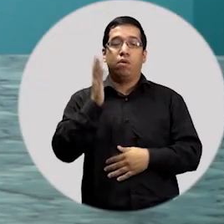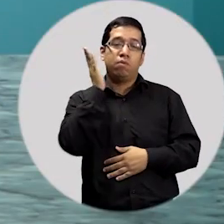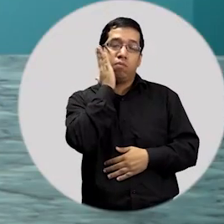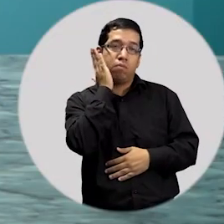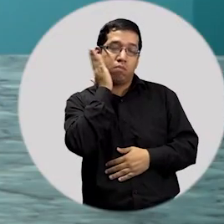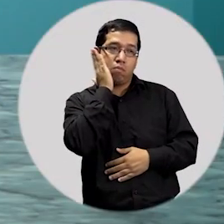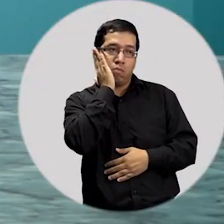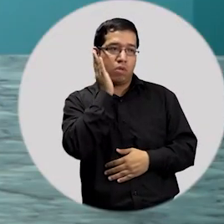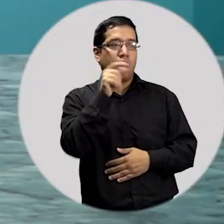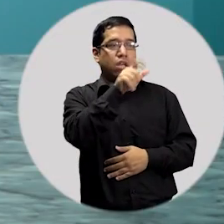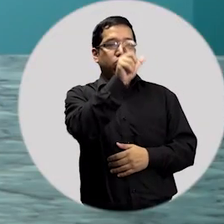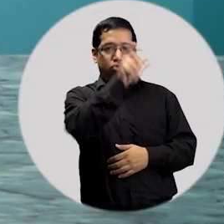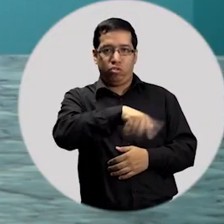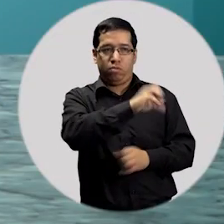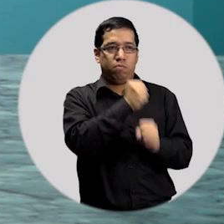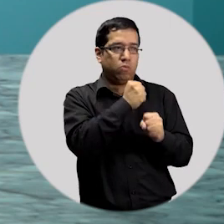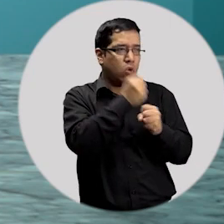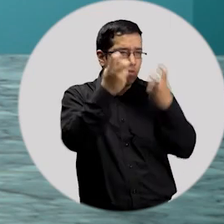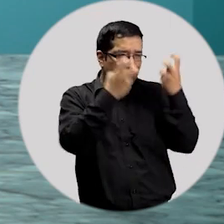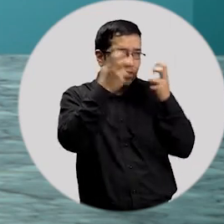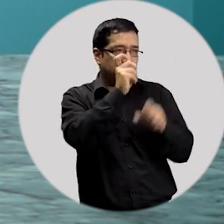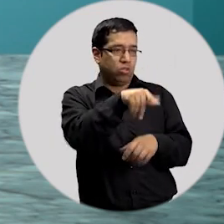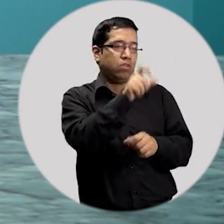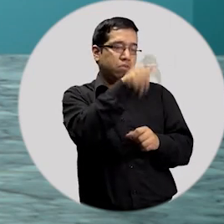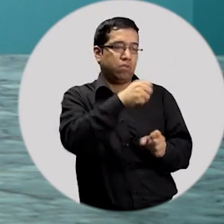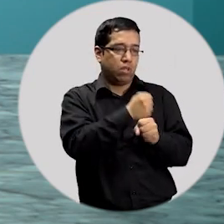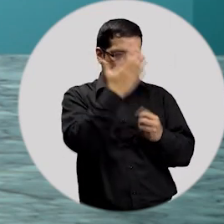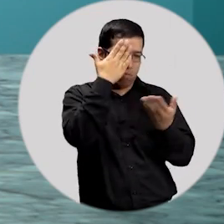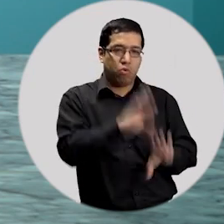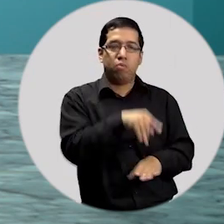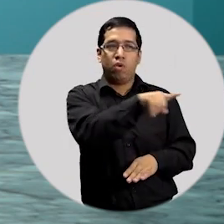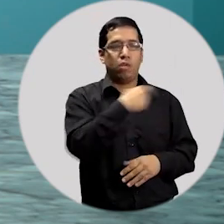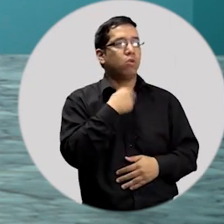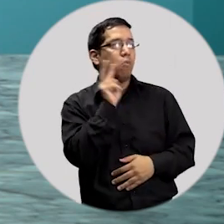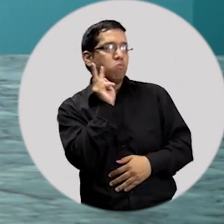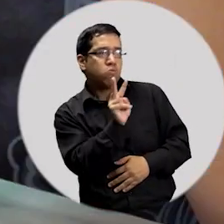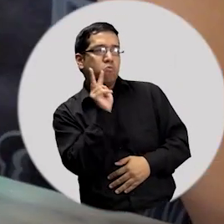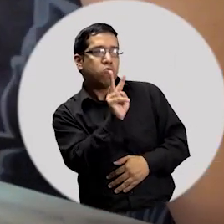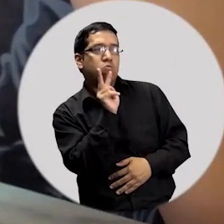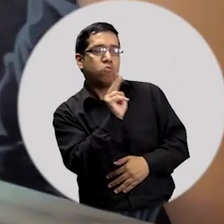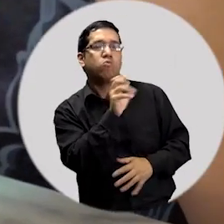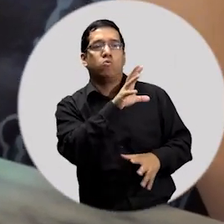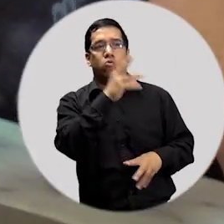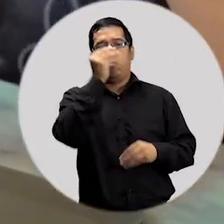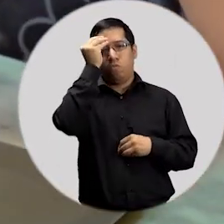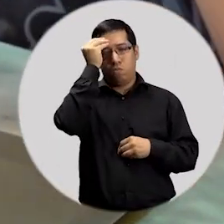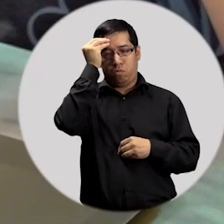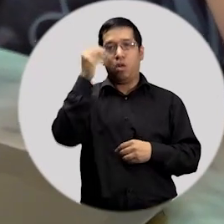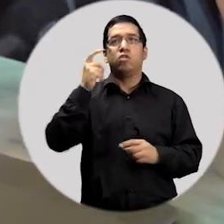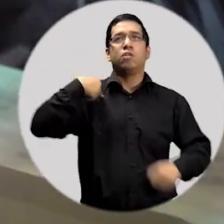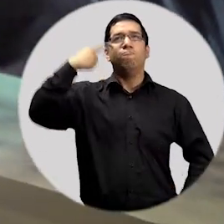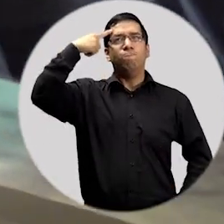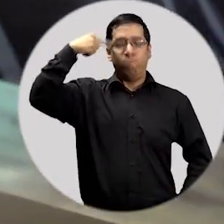les comenté, vamos a empezar lo que son las coronitas. Vamos a hacer un punto,